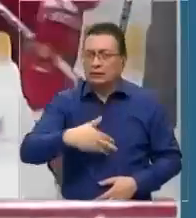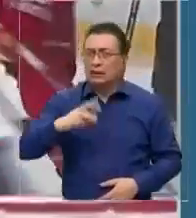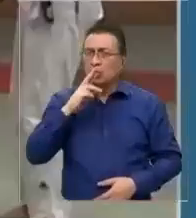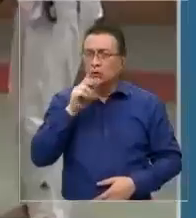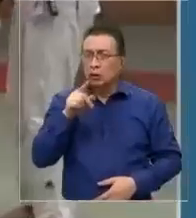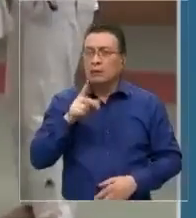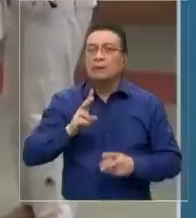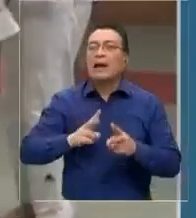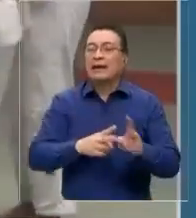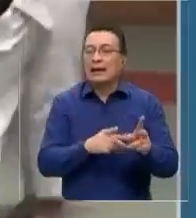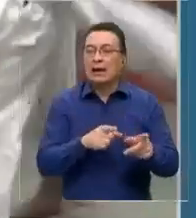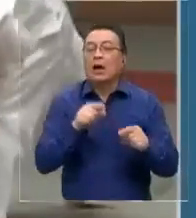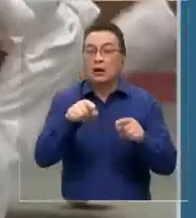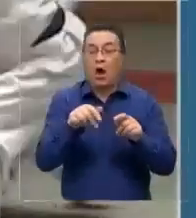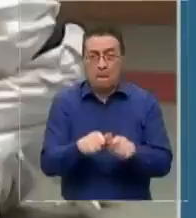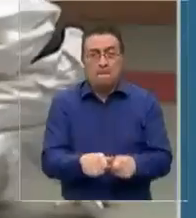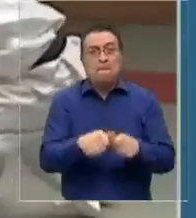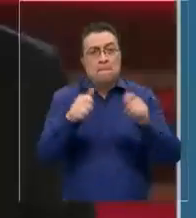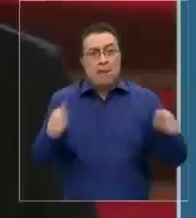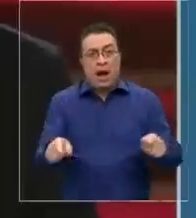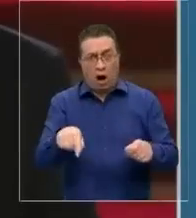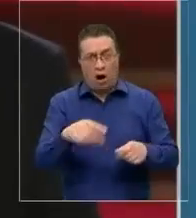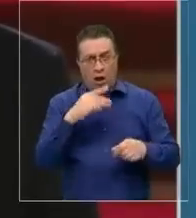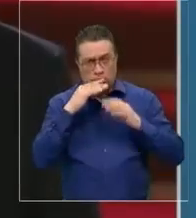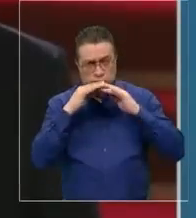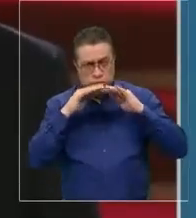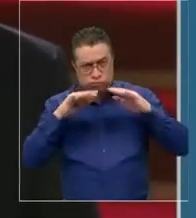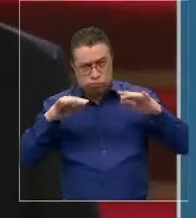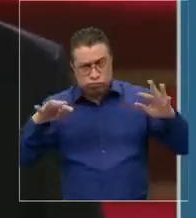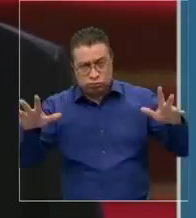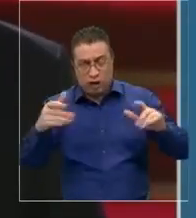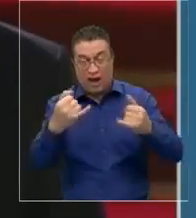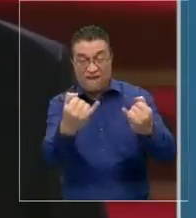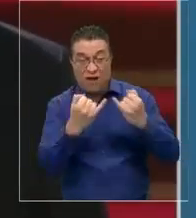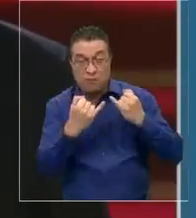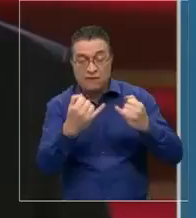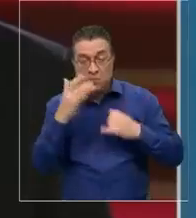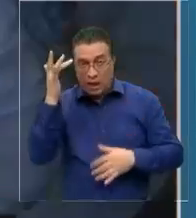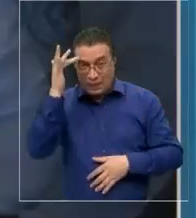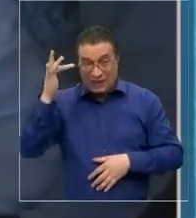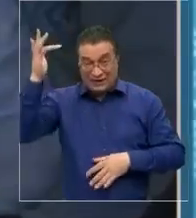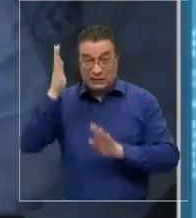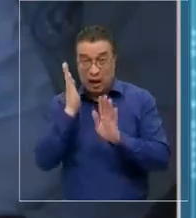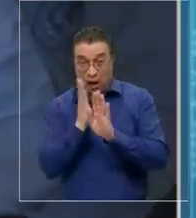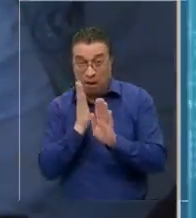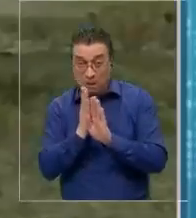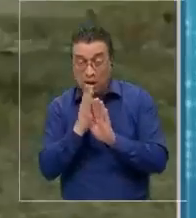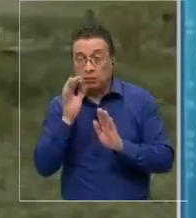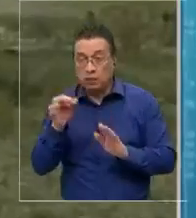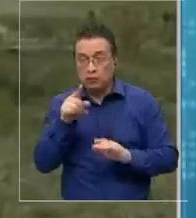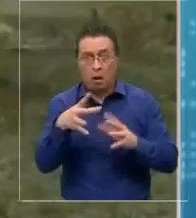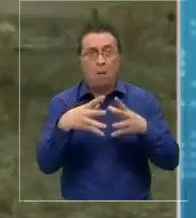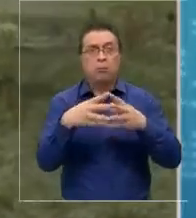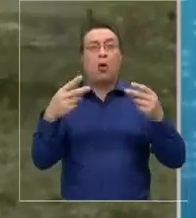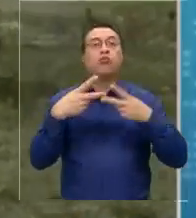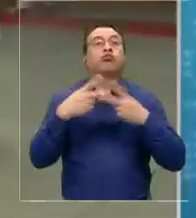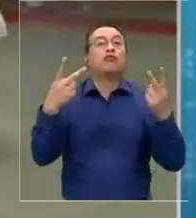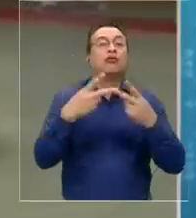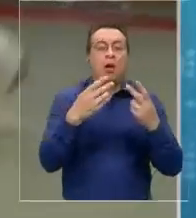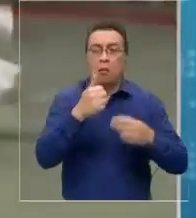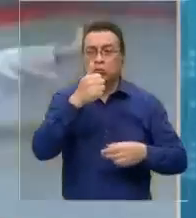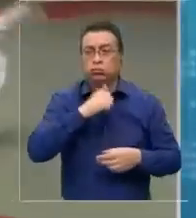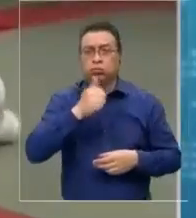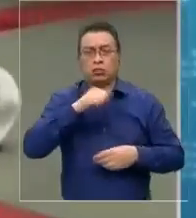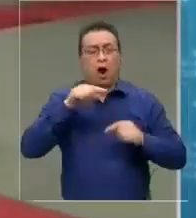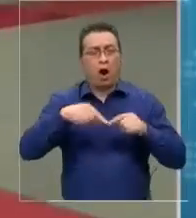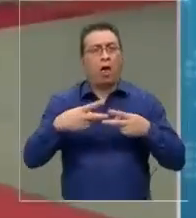escenario de la guerra. Y esto se ha redoblado, estas especulaciones, estos informes de inteligencia, ante la desaparición de él en términos públicos, después de haber tenido un